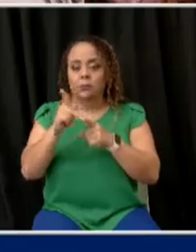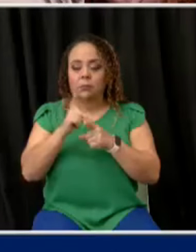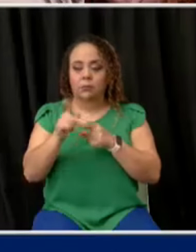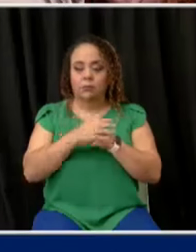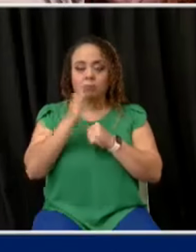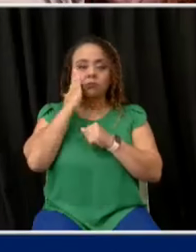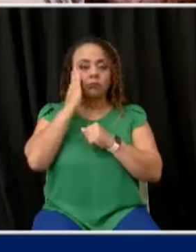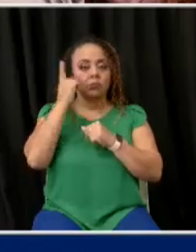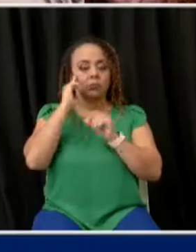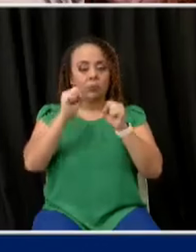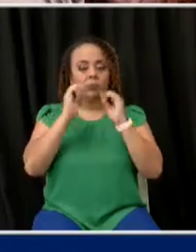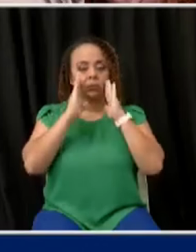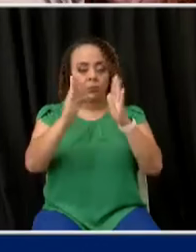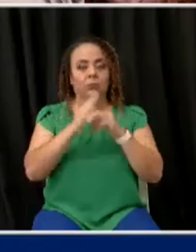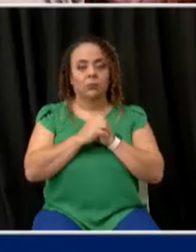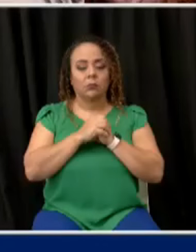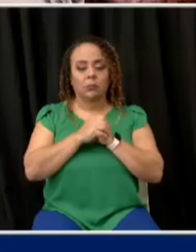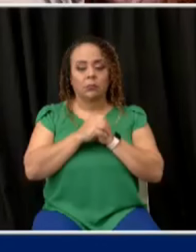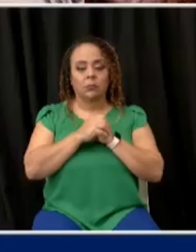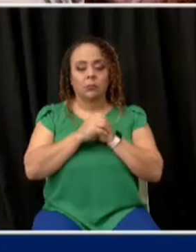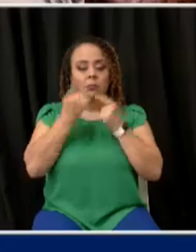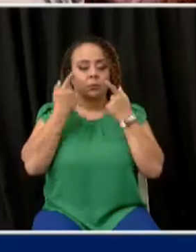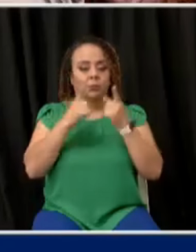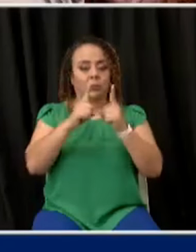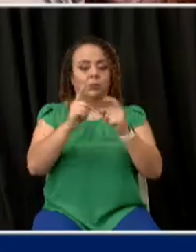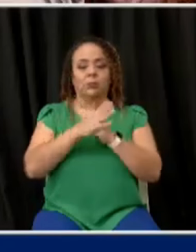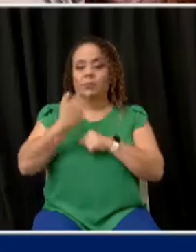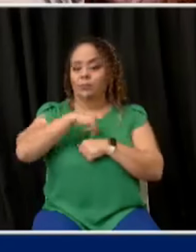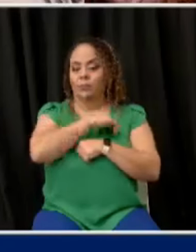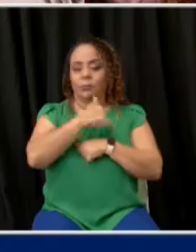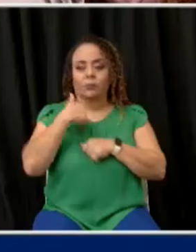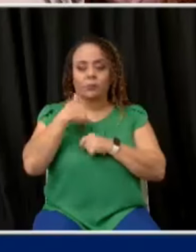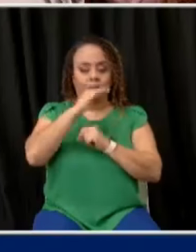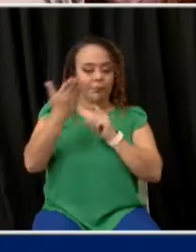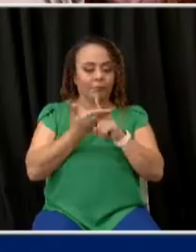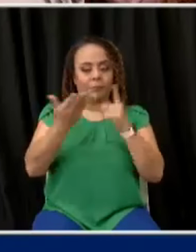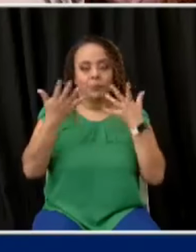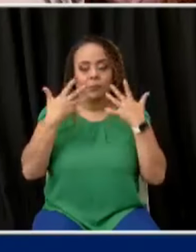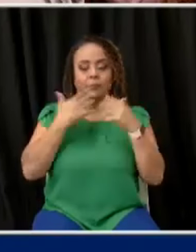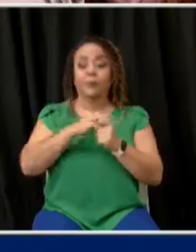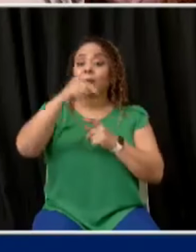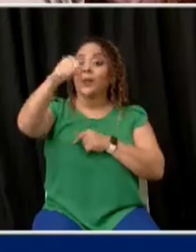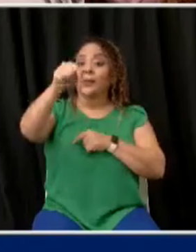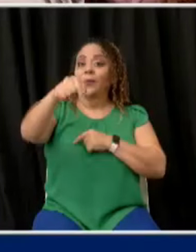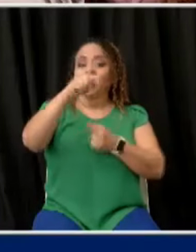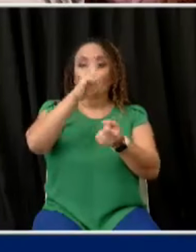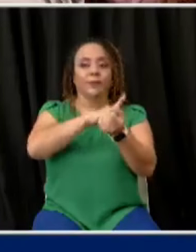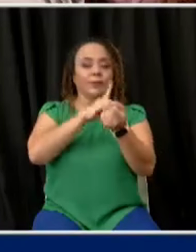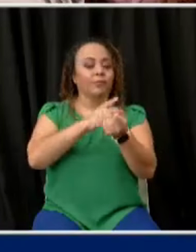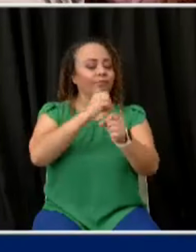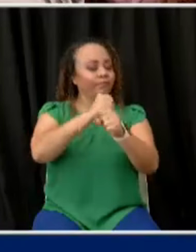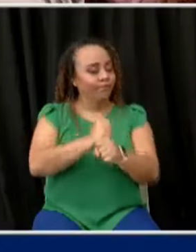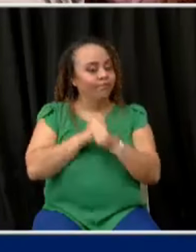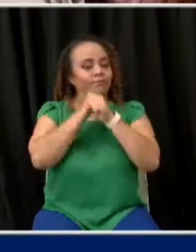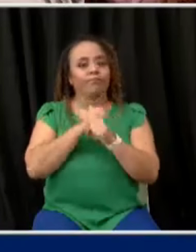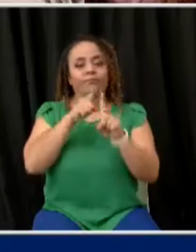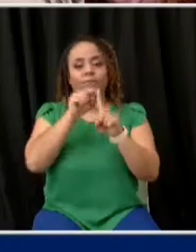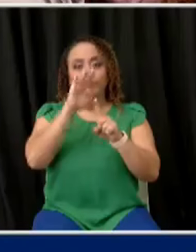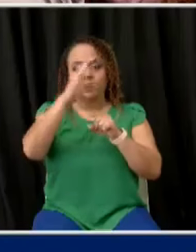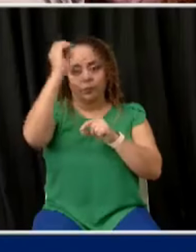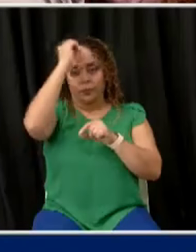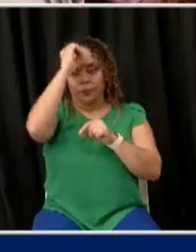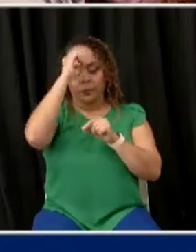para atendernos en el caso de que suframos un golpe de calor. Hoy el doctor nos reafirma desde su